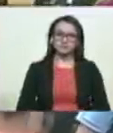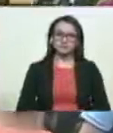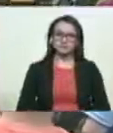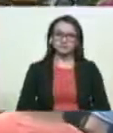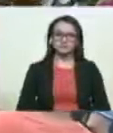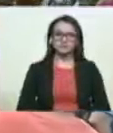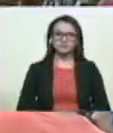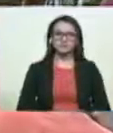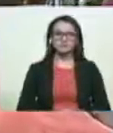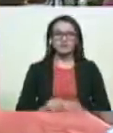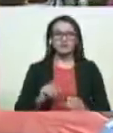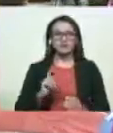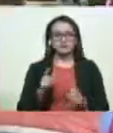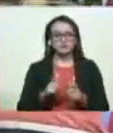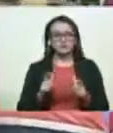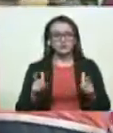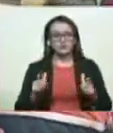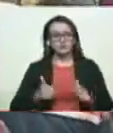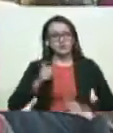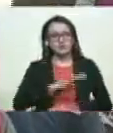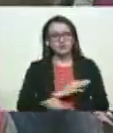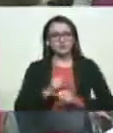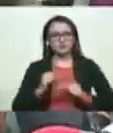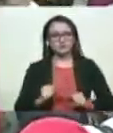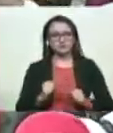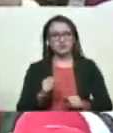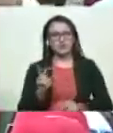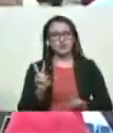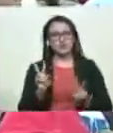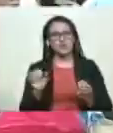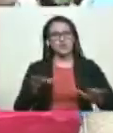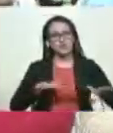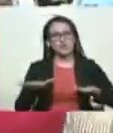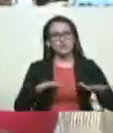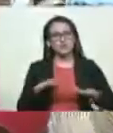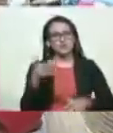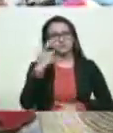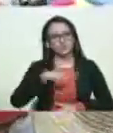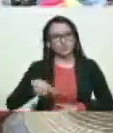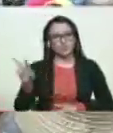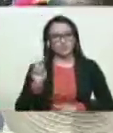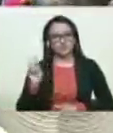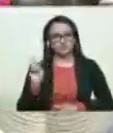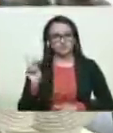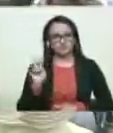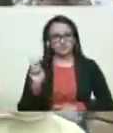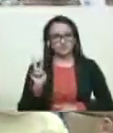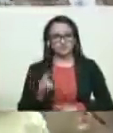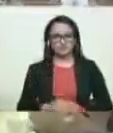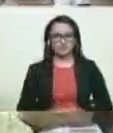tenemos que acrecentar y fortalecer al nuevo en movimiento somos venezuela